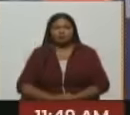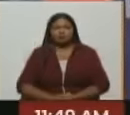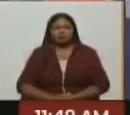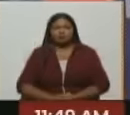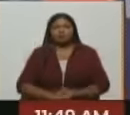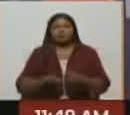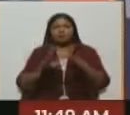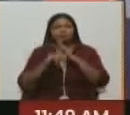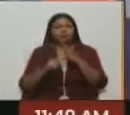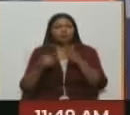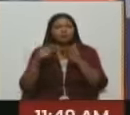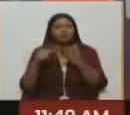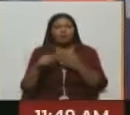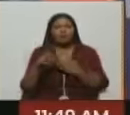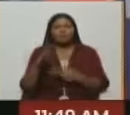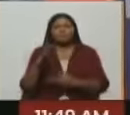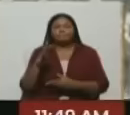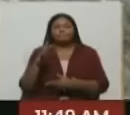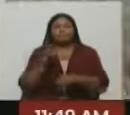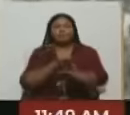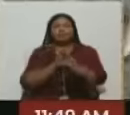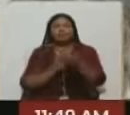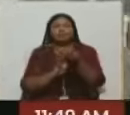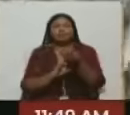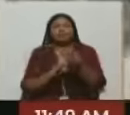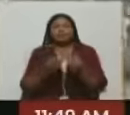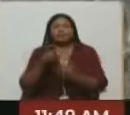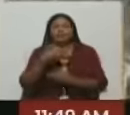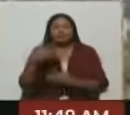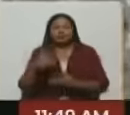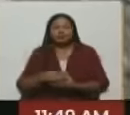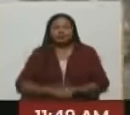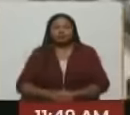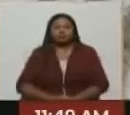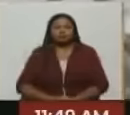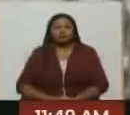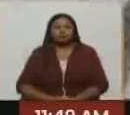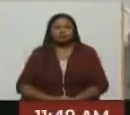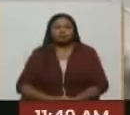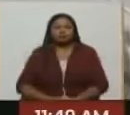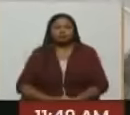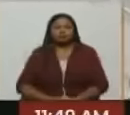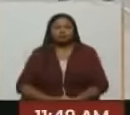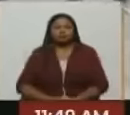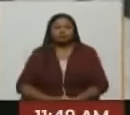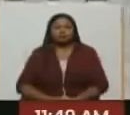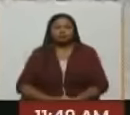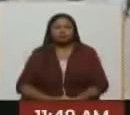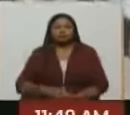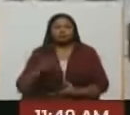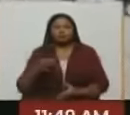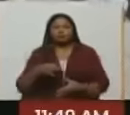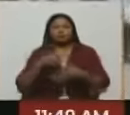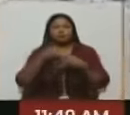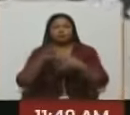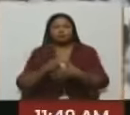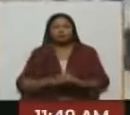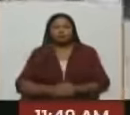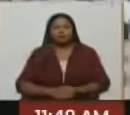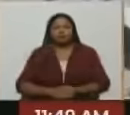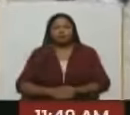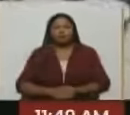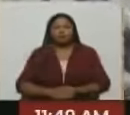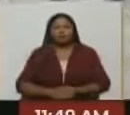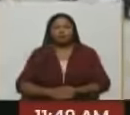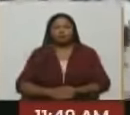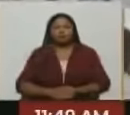de la operación Brazalete Blanco. Una operación terrorista que intentó y afortunadamente